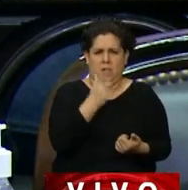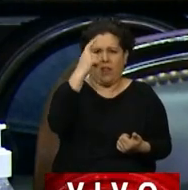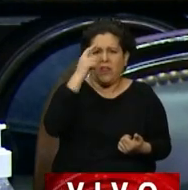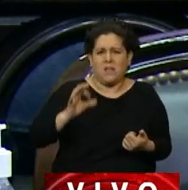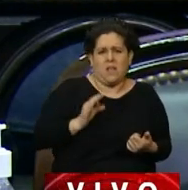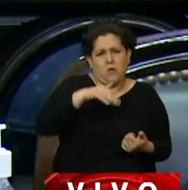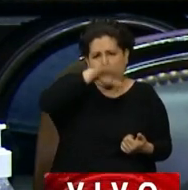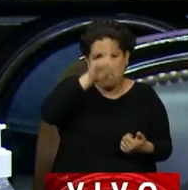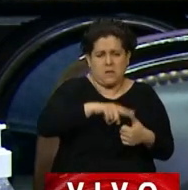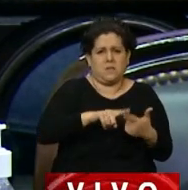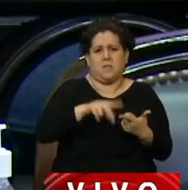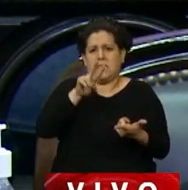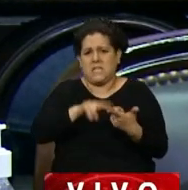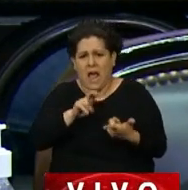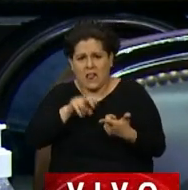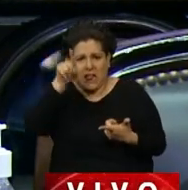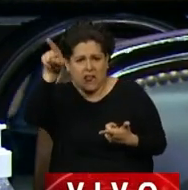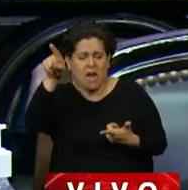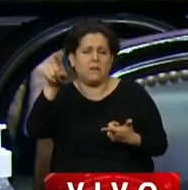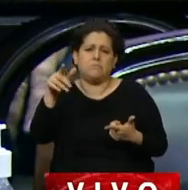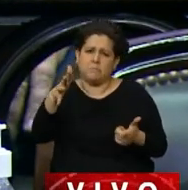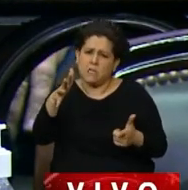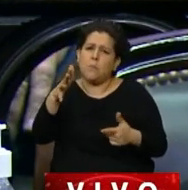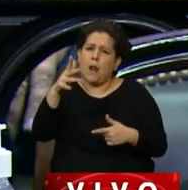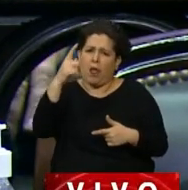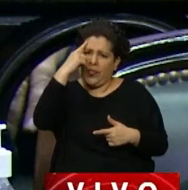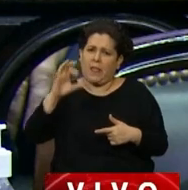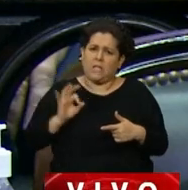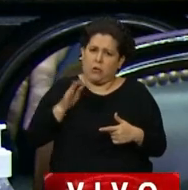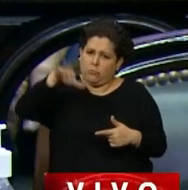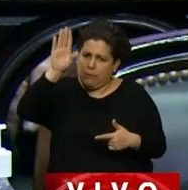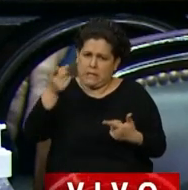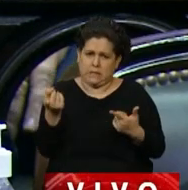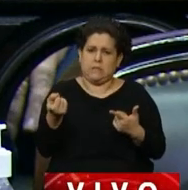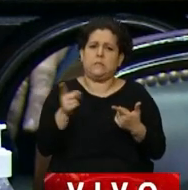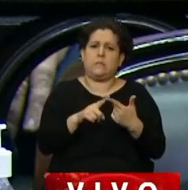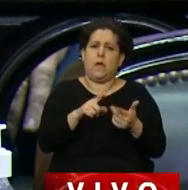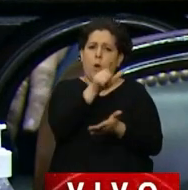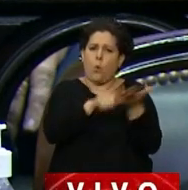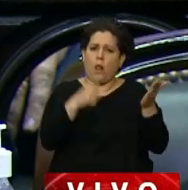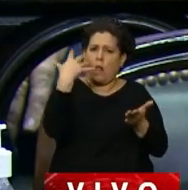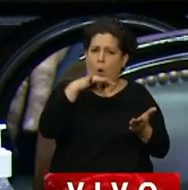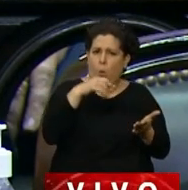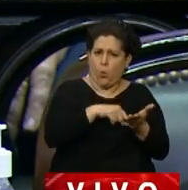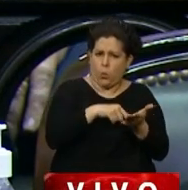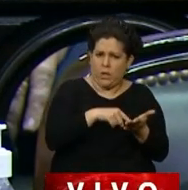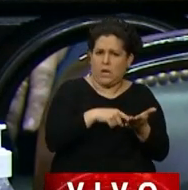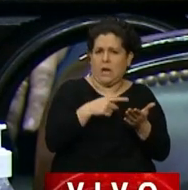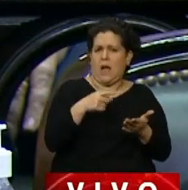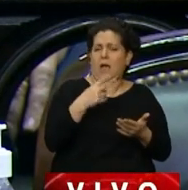década. Lo tiene Salta desde hace también más de una década en el formato de boleta única